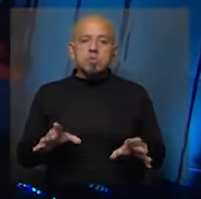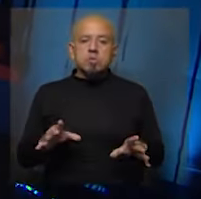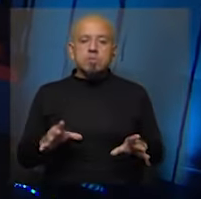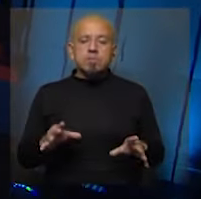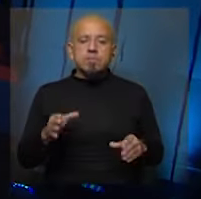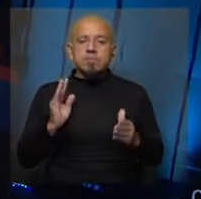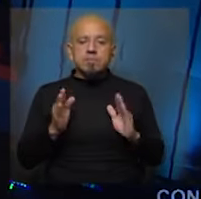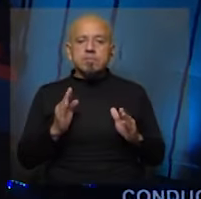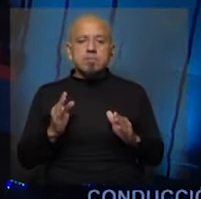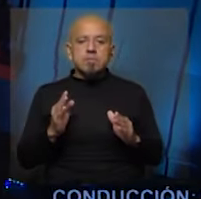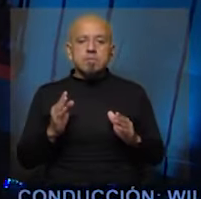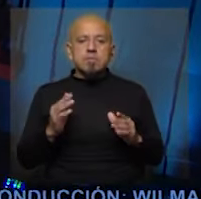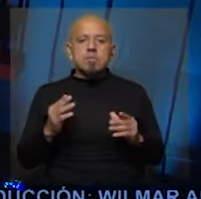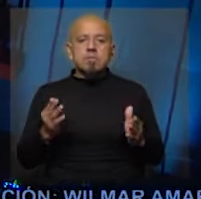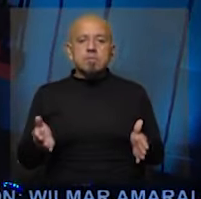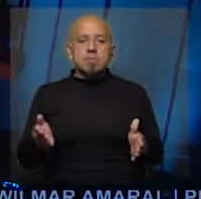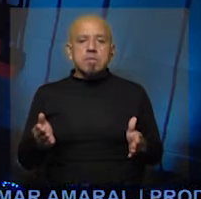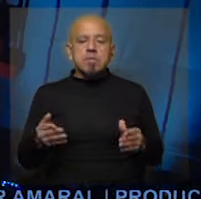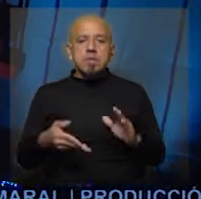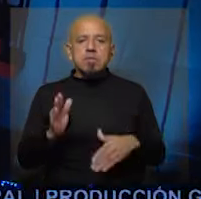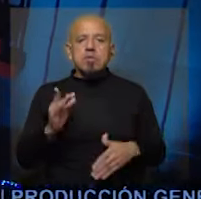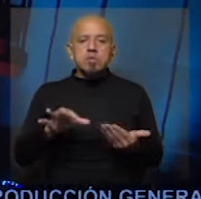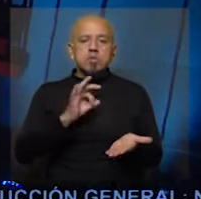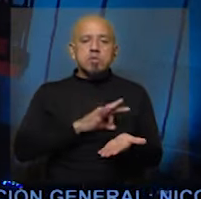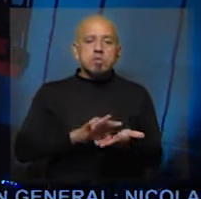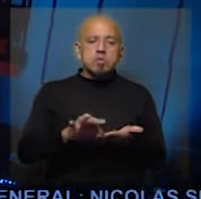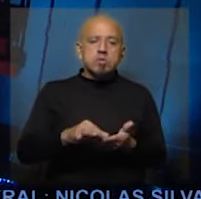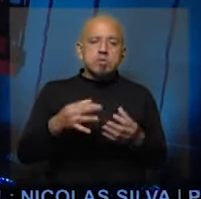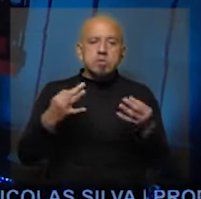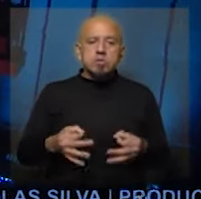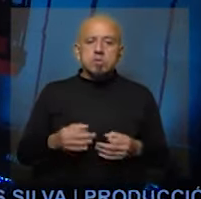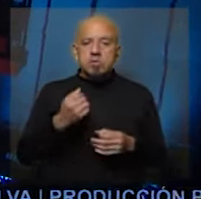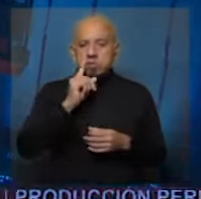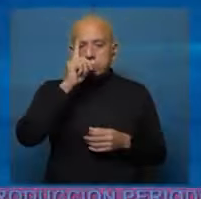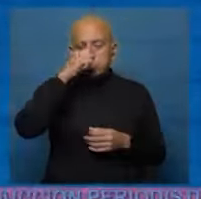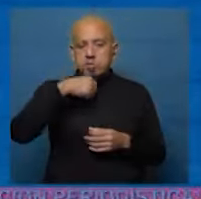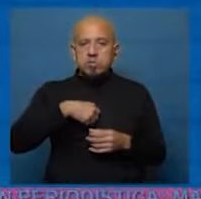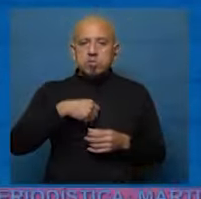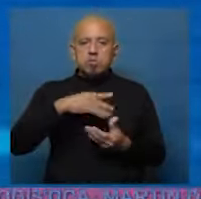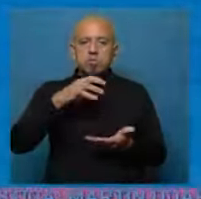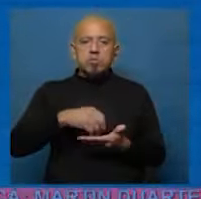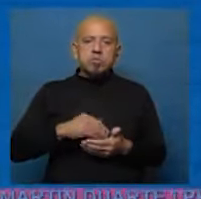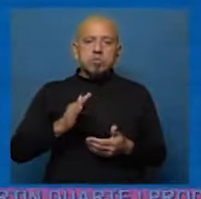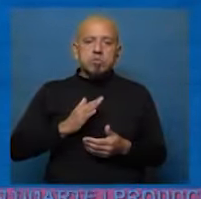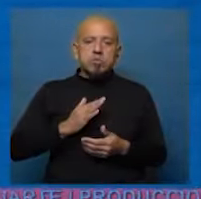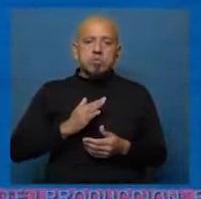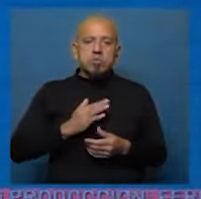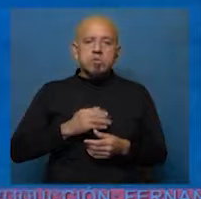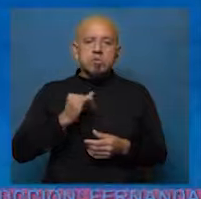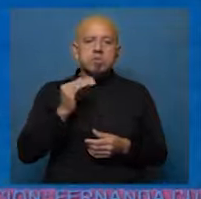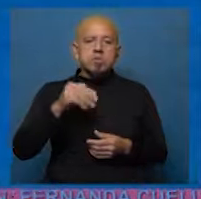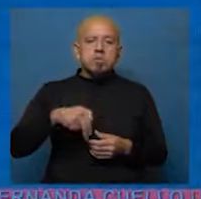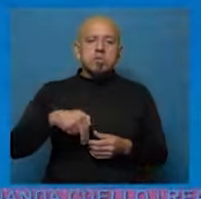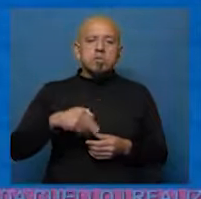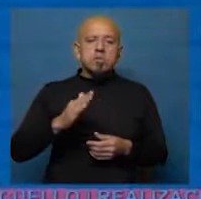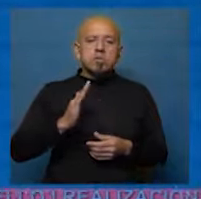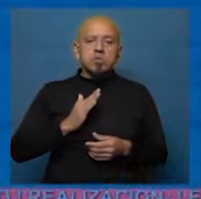que antes de ir a una comisaría vayan a los servicios especializados en Montevideo a las comuna mujer en el interior a las de in mujeres